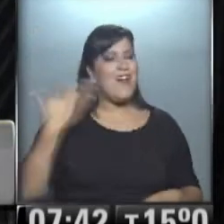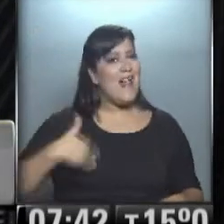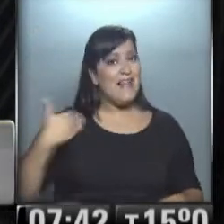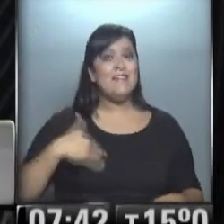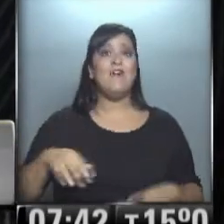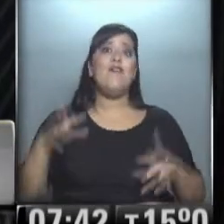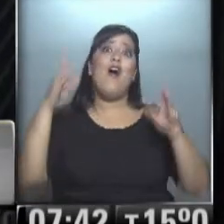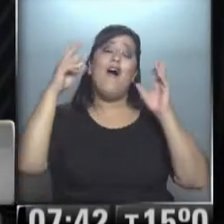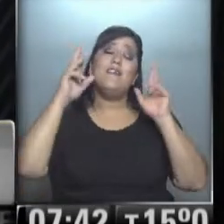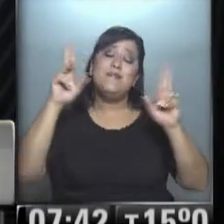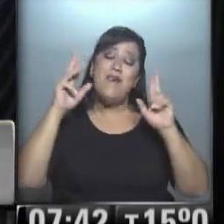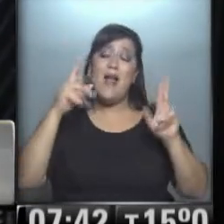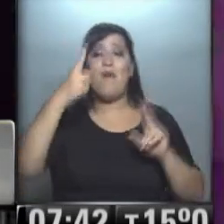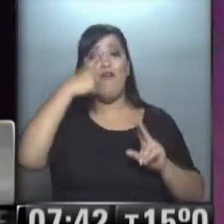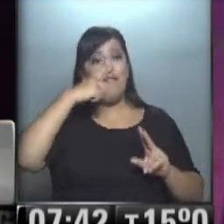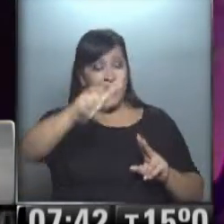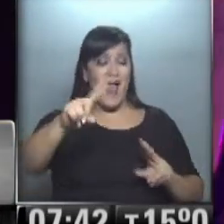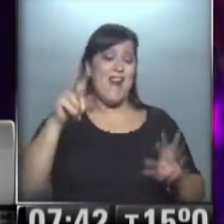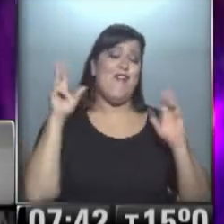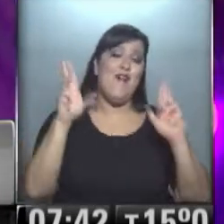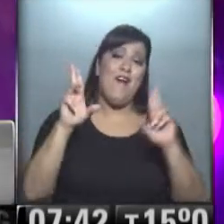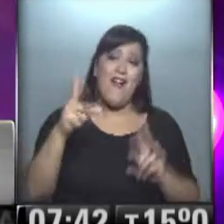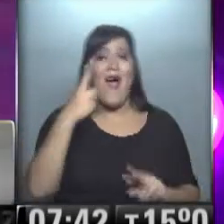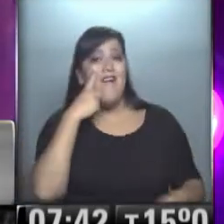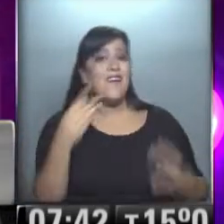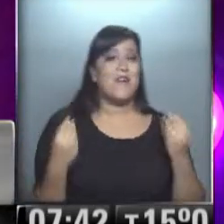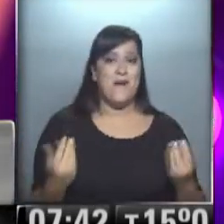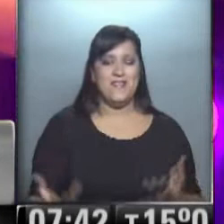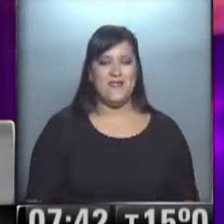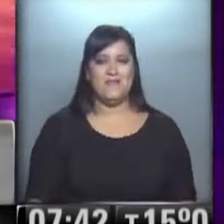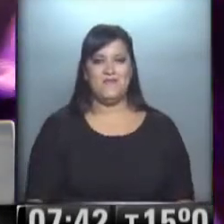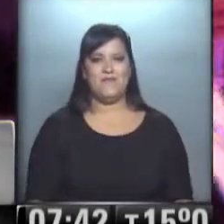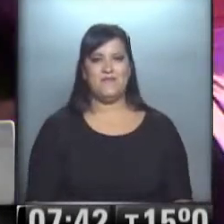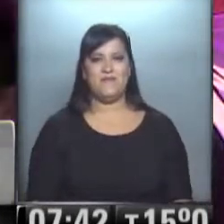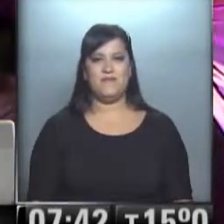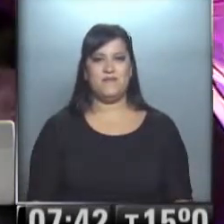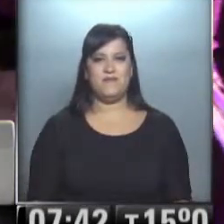la final. Esta es la idea, la onda, ¿no? A ver qué pasa.